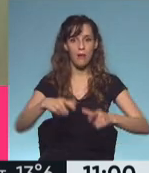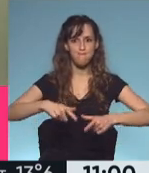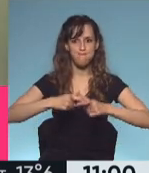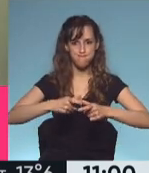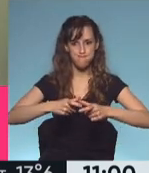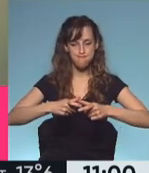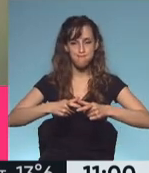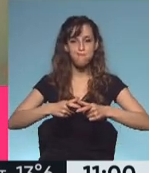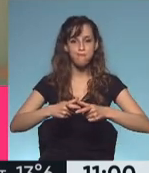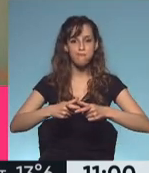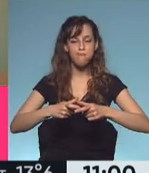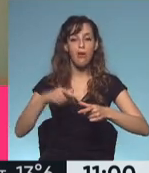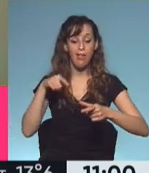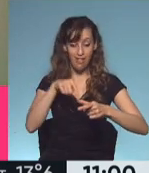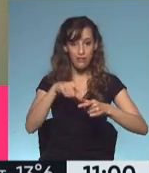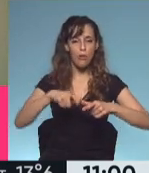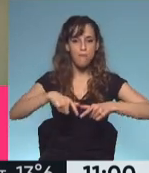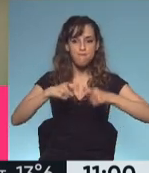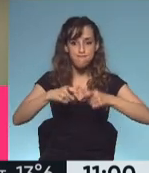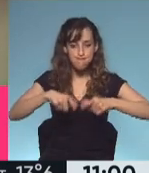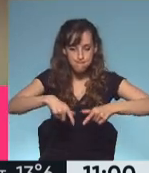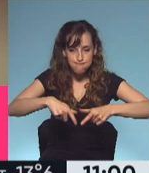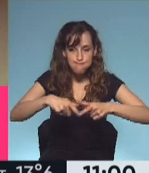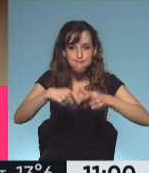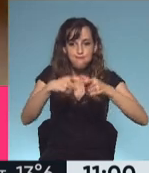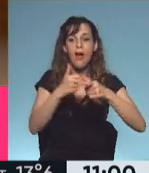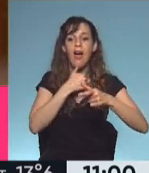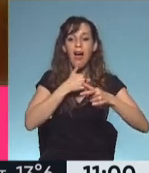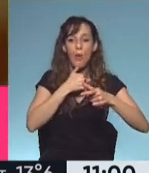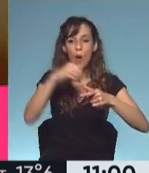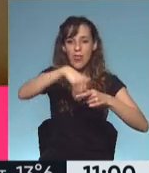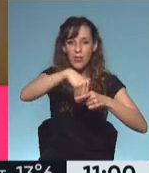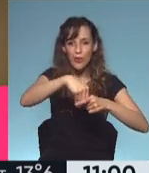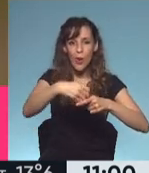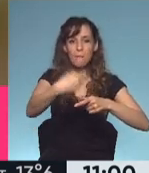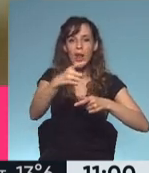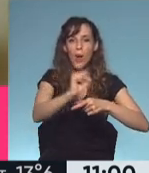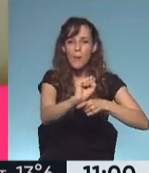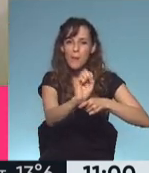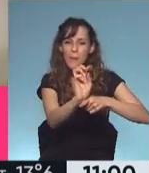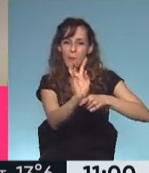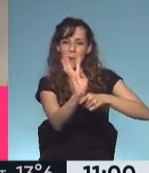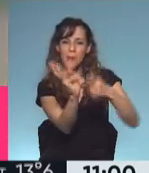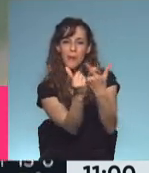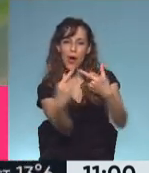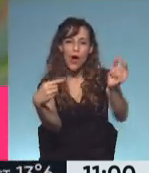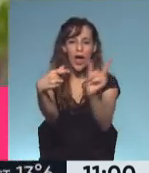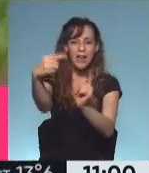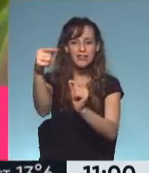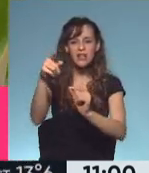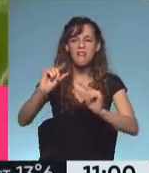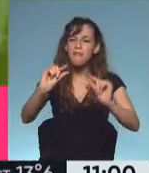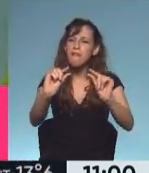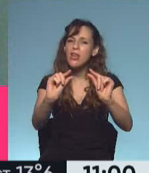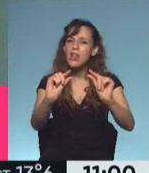bastante gordo, ahí es donde almacena todo el agua. En este caso las hojas son finitas. Ahí está justo por... ¿Sería por, como un bonsai de